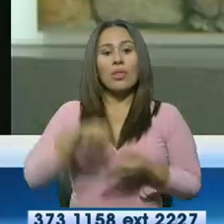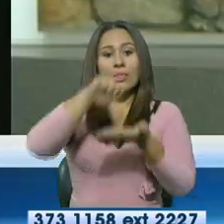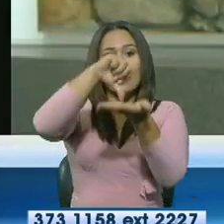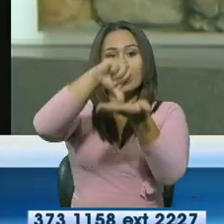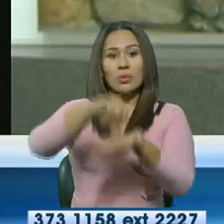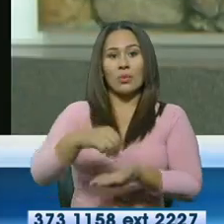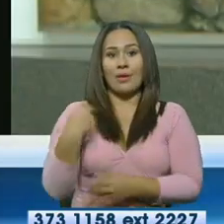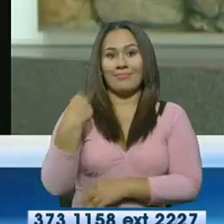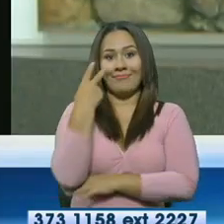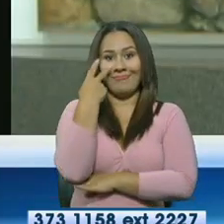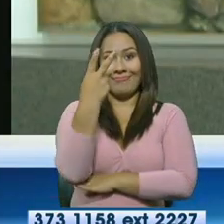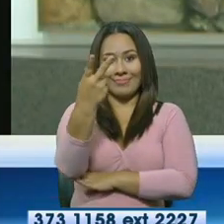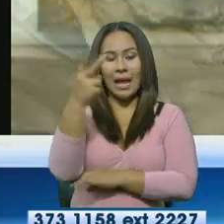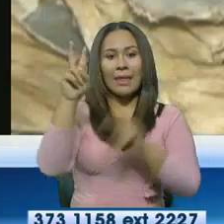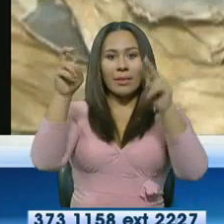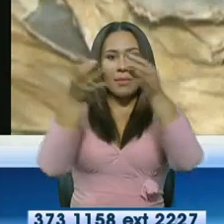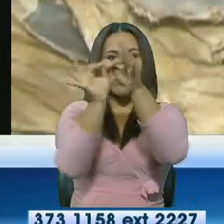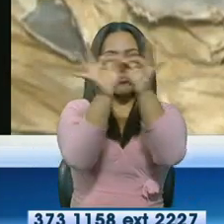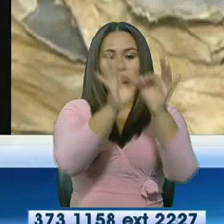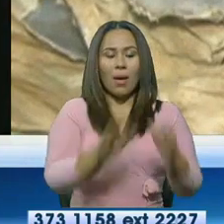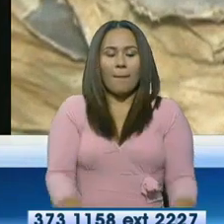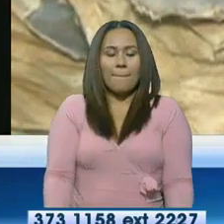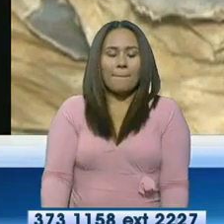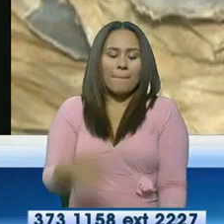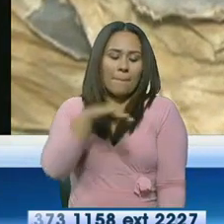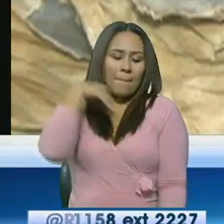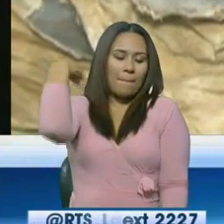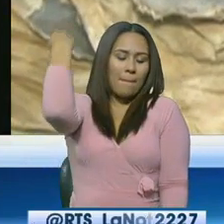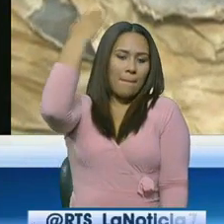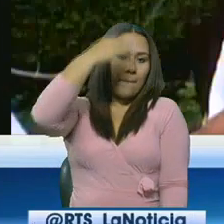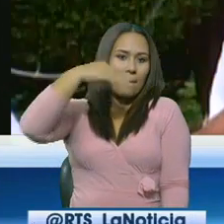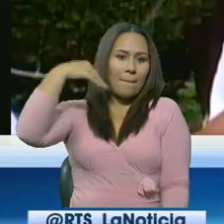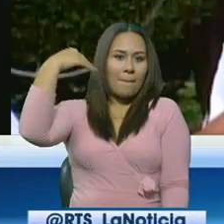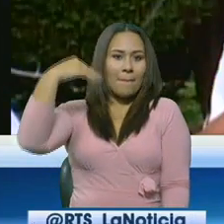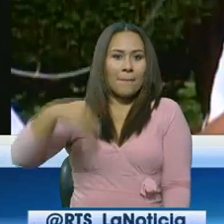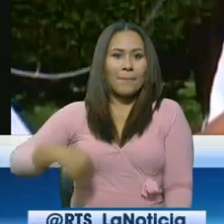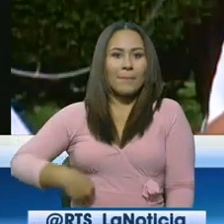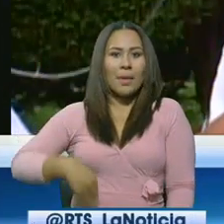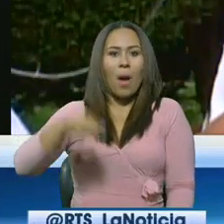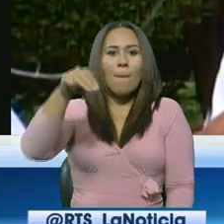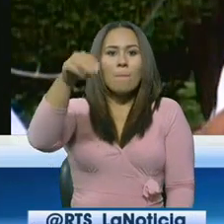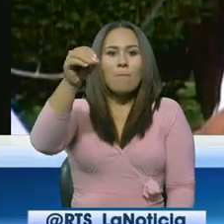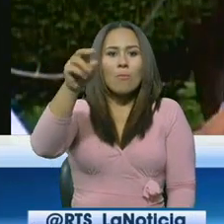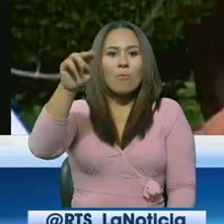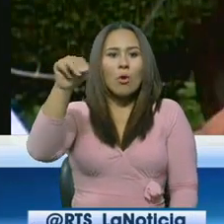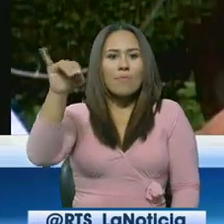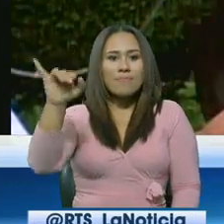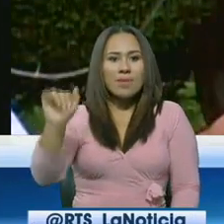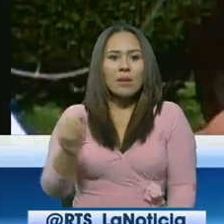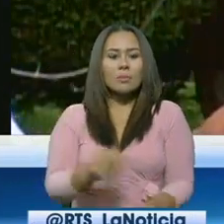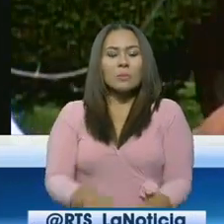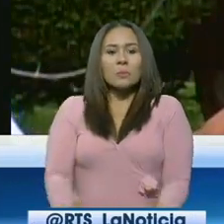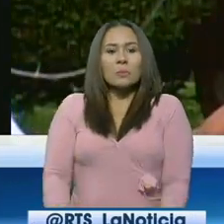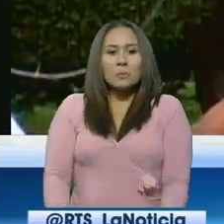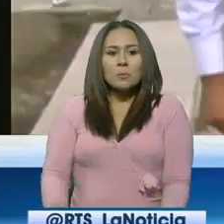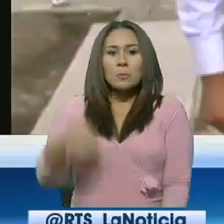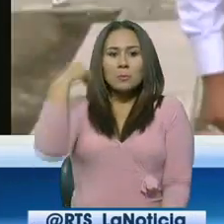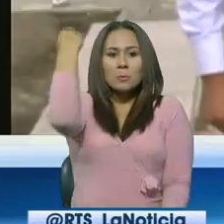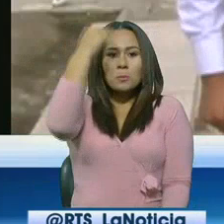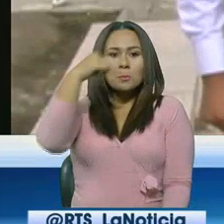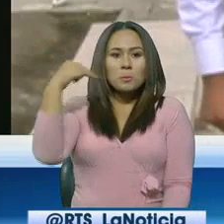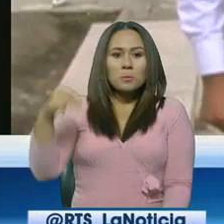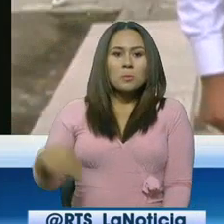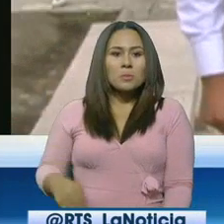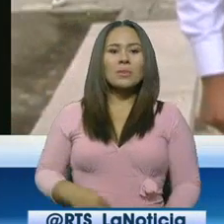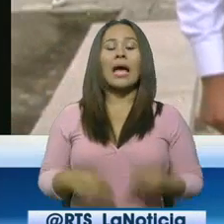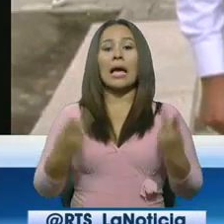ese tema. Tenemos aquí a la momia, que es uno de los mejores atractivos que tiene, no solamente del país, sino del mundo. Y